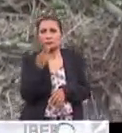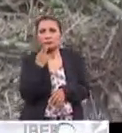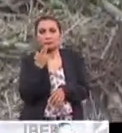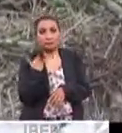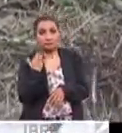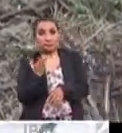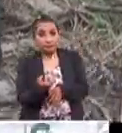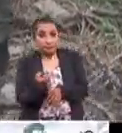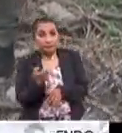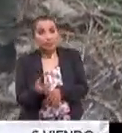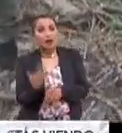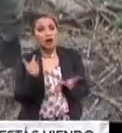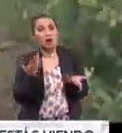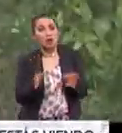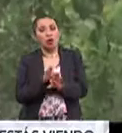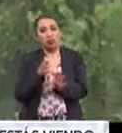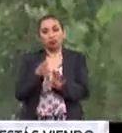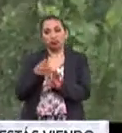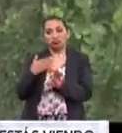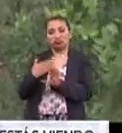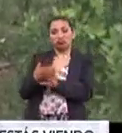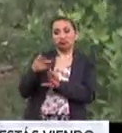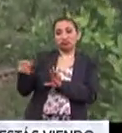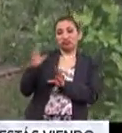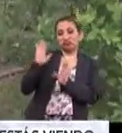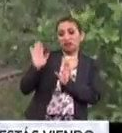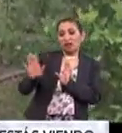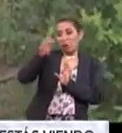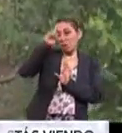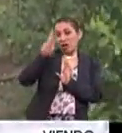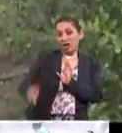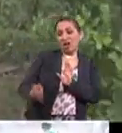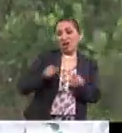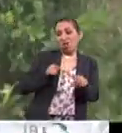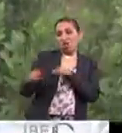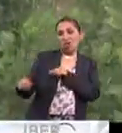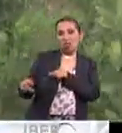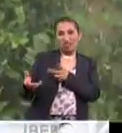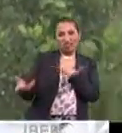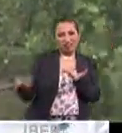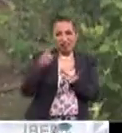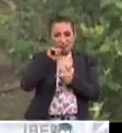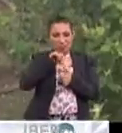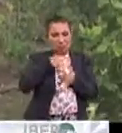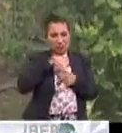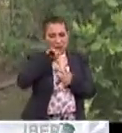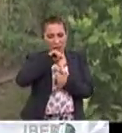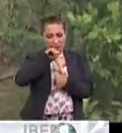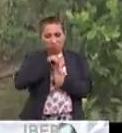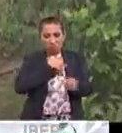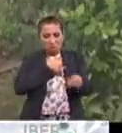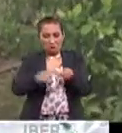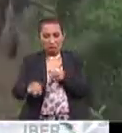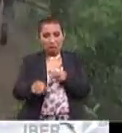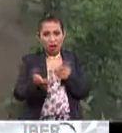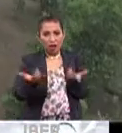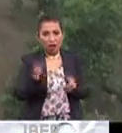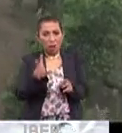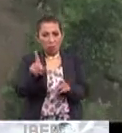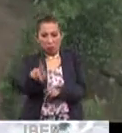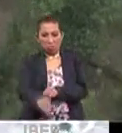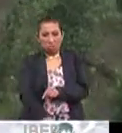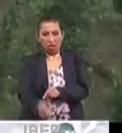de alguna forma maltrata a la nacionalidad mexicana y por supuesto a los centroamericanos, y esperemos que haya